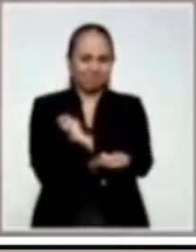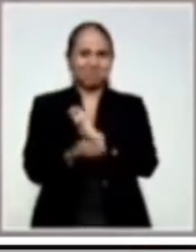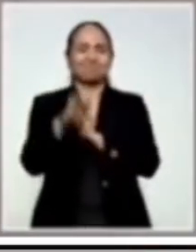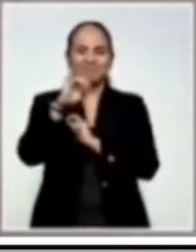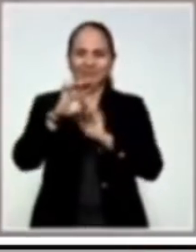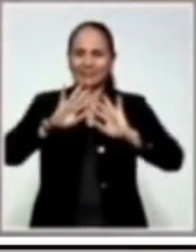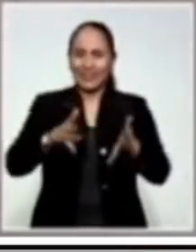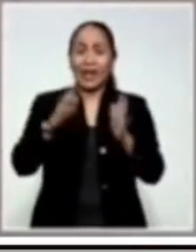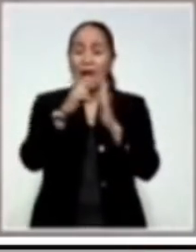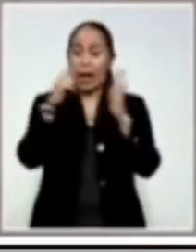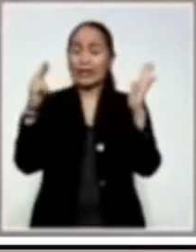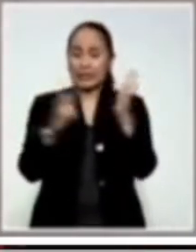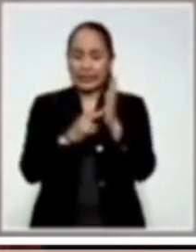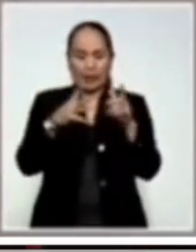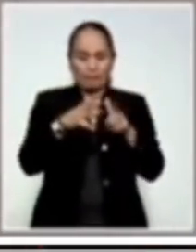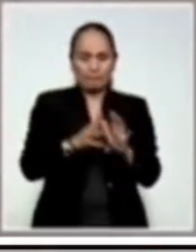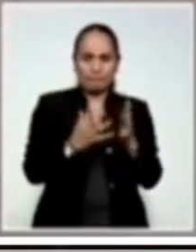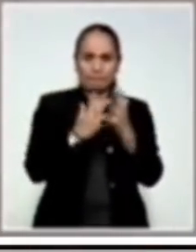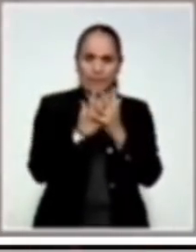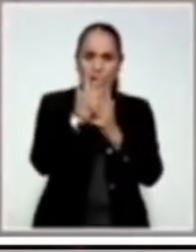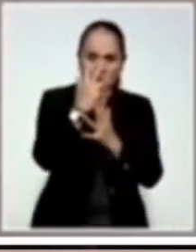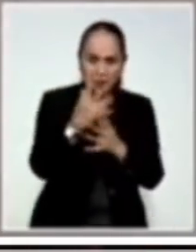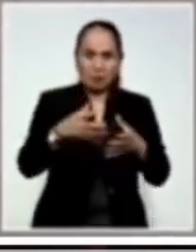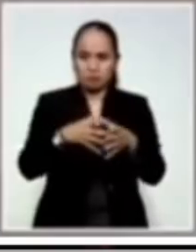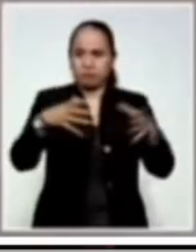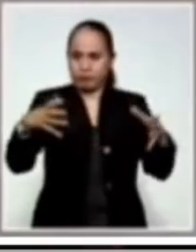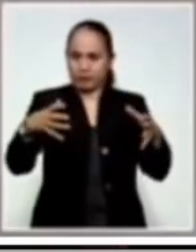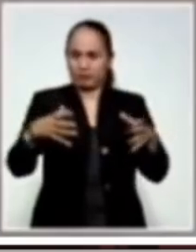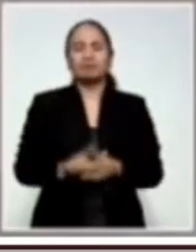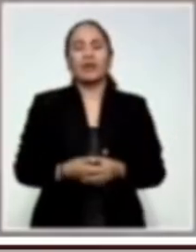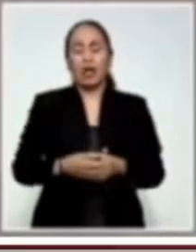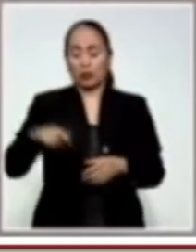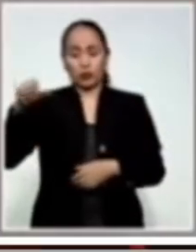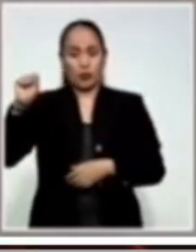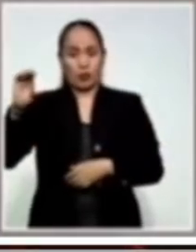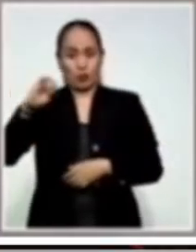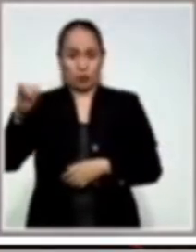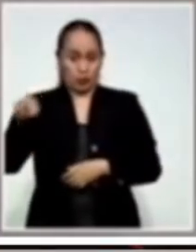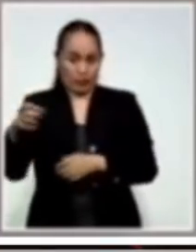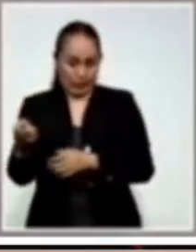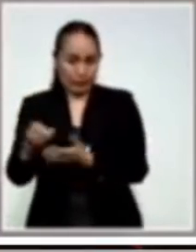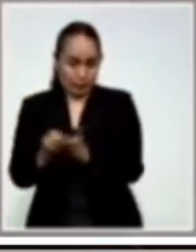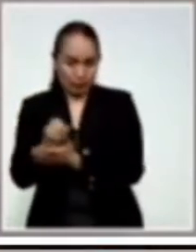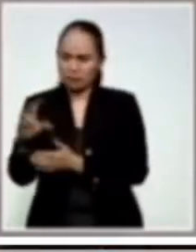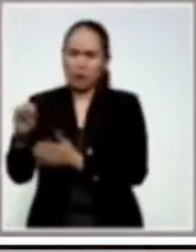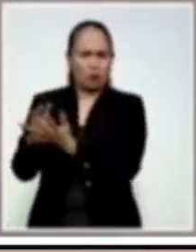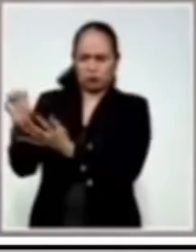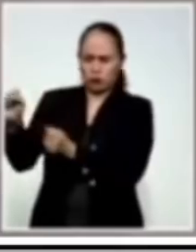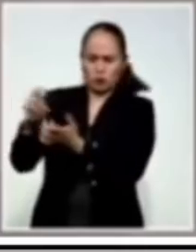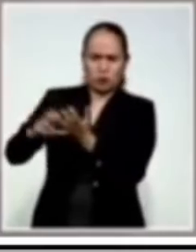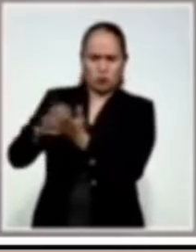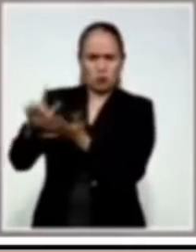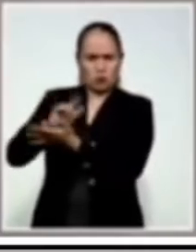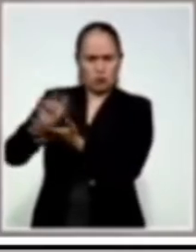regla de mayoría calificada no le toca a la Corte, es una reforma constitucional que no nos